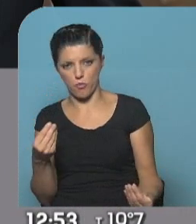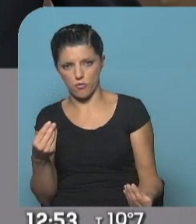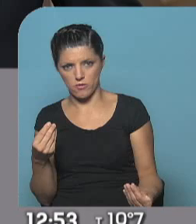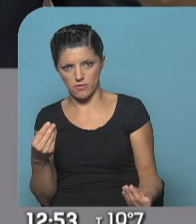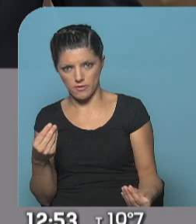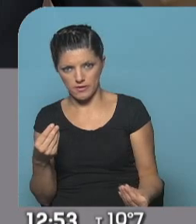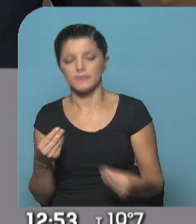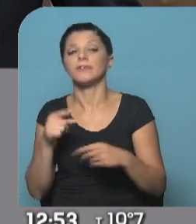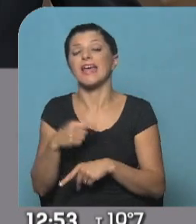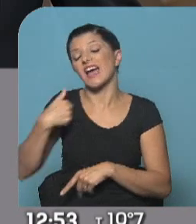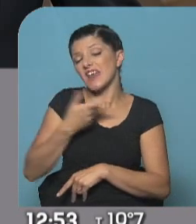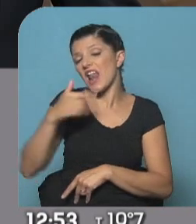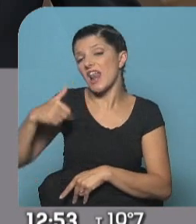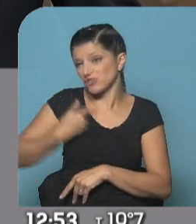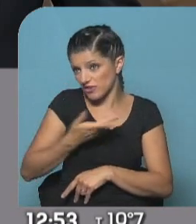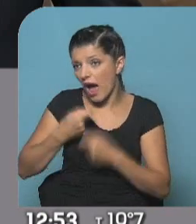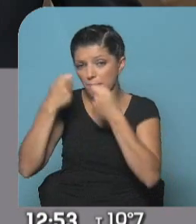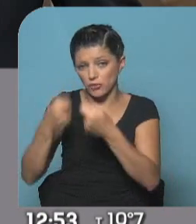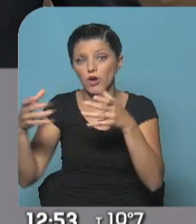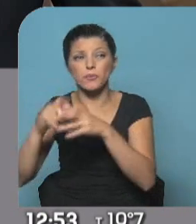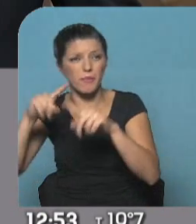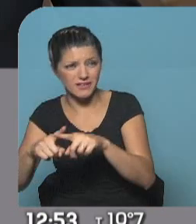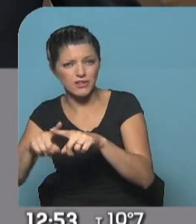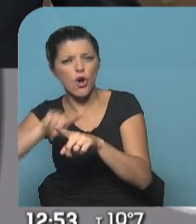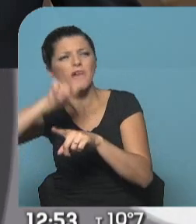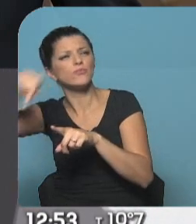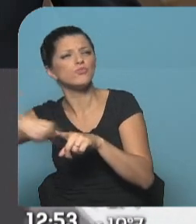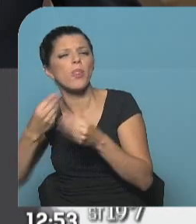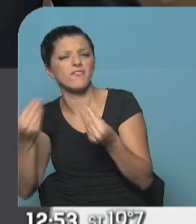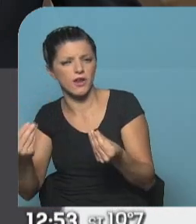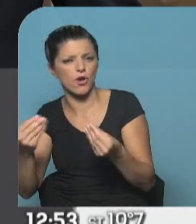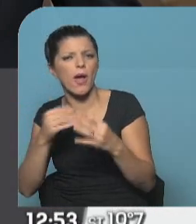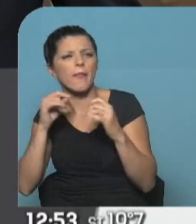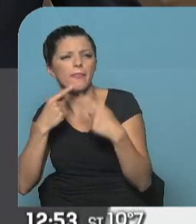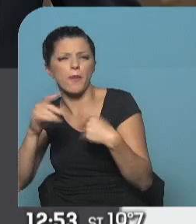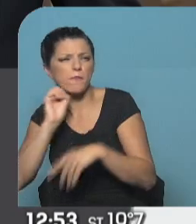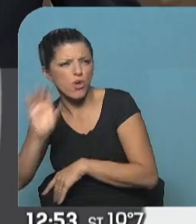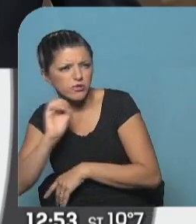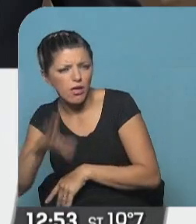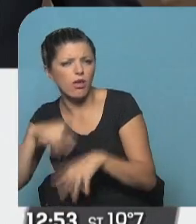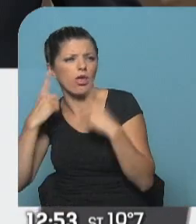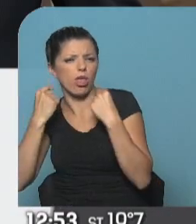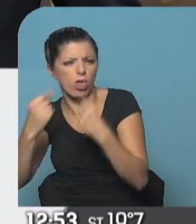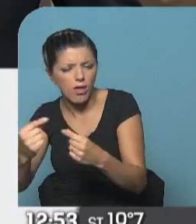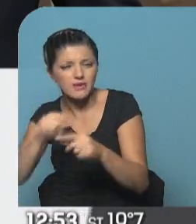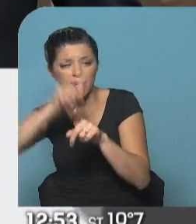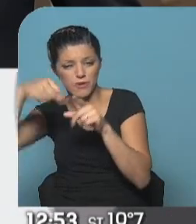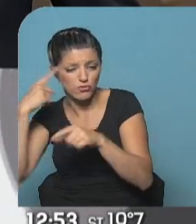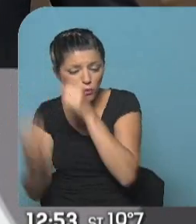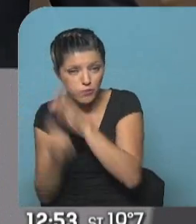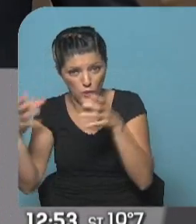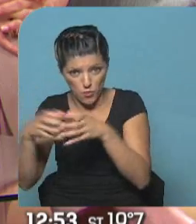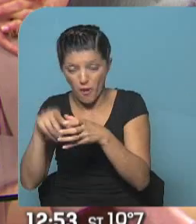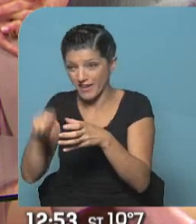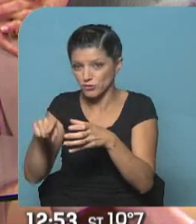de tipo protesta, que son la AfD y antes los Linke, que siguen siendo mayormente un partido de protesta, sobre todo a nivel nacional. A nivel